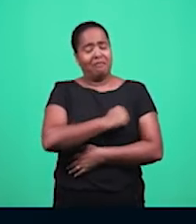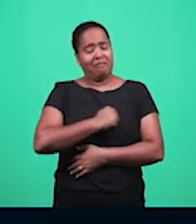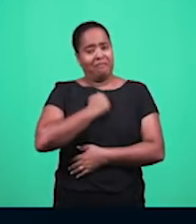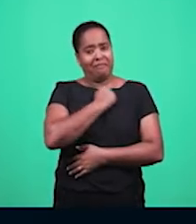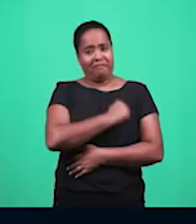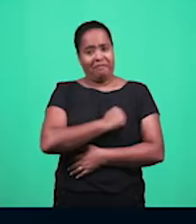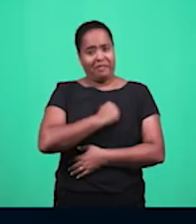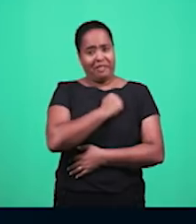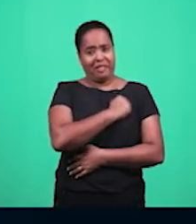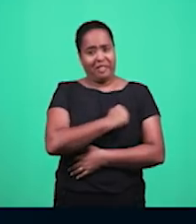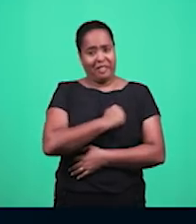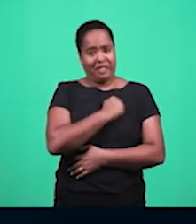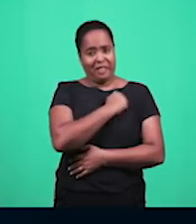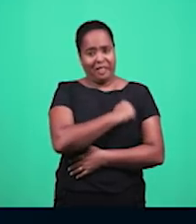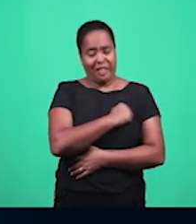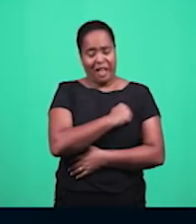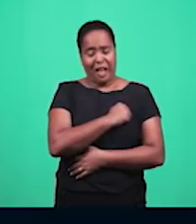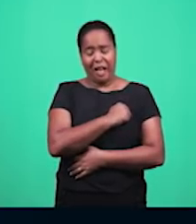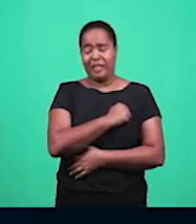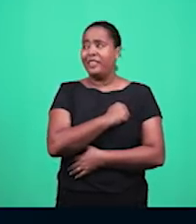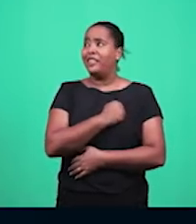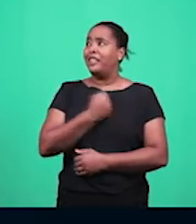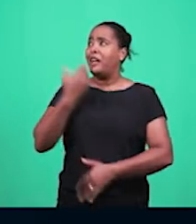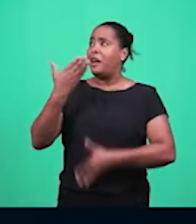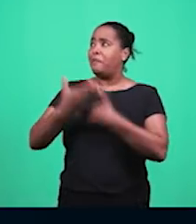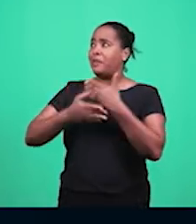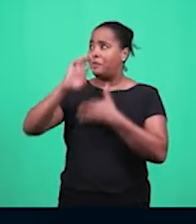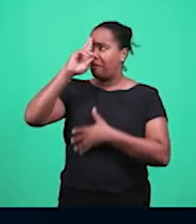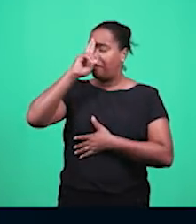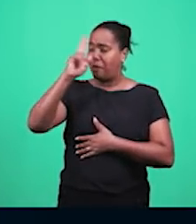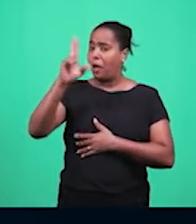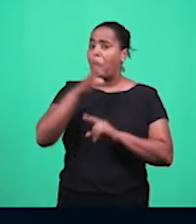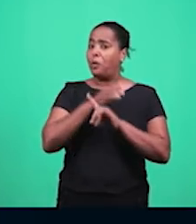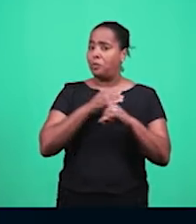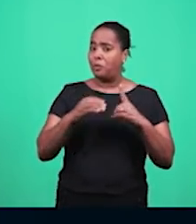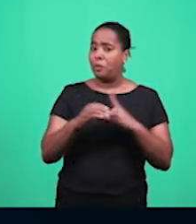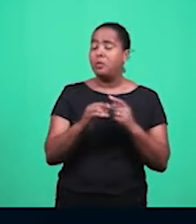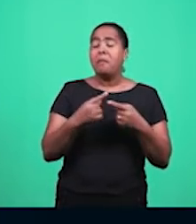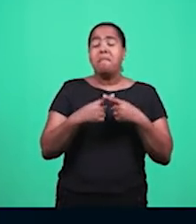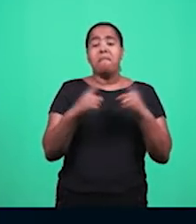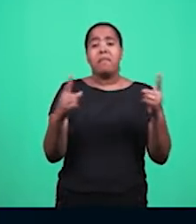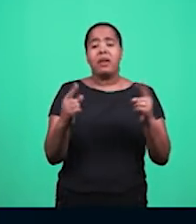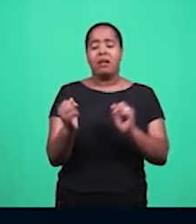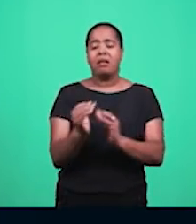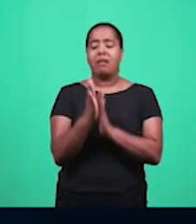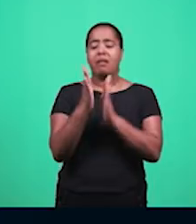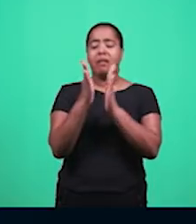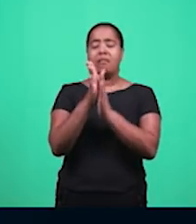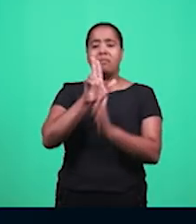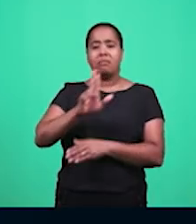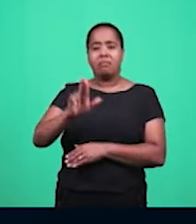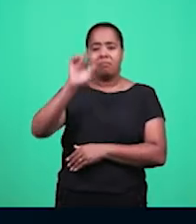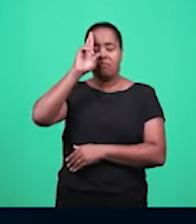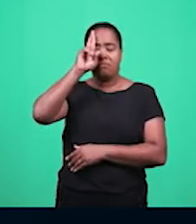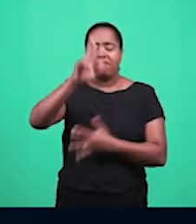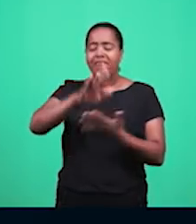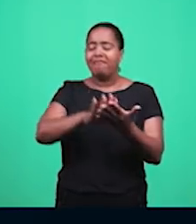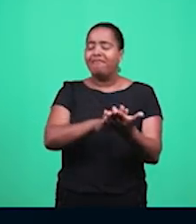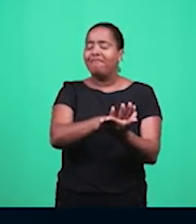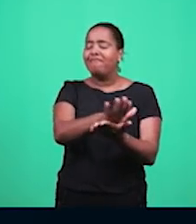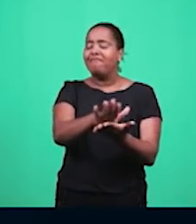en la presencia del señor la operación del señor pero alabado sea el nombre del señor